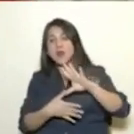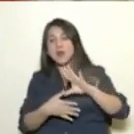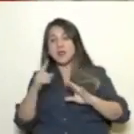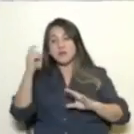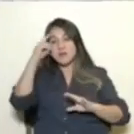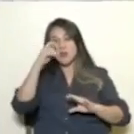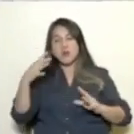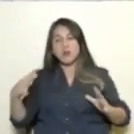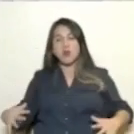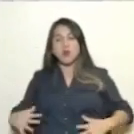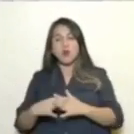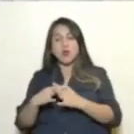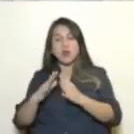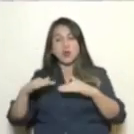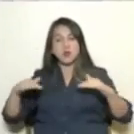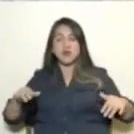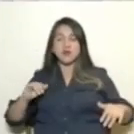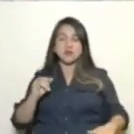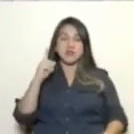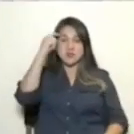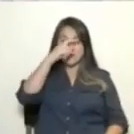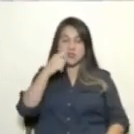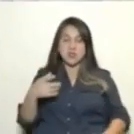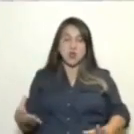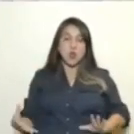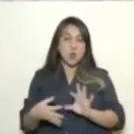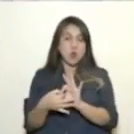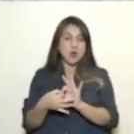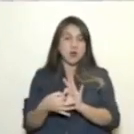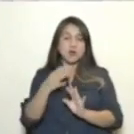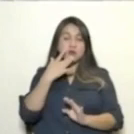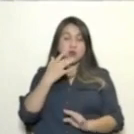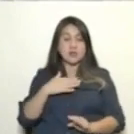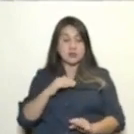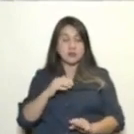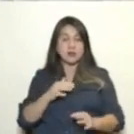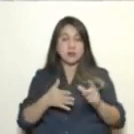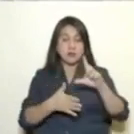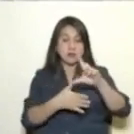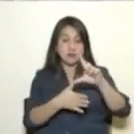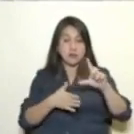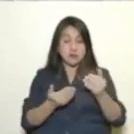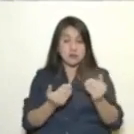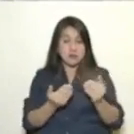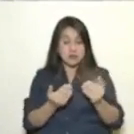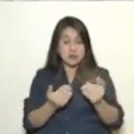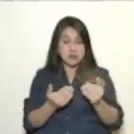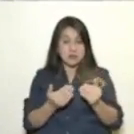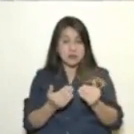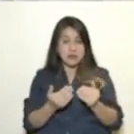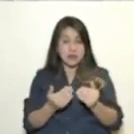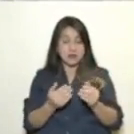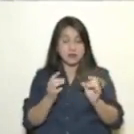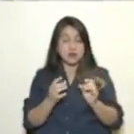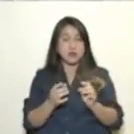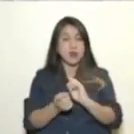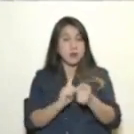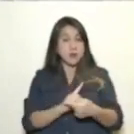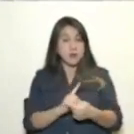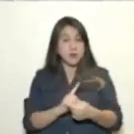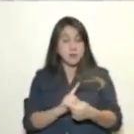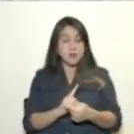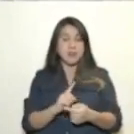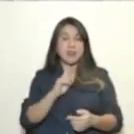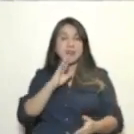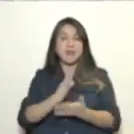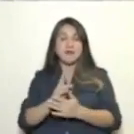¿no? Es que ahí América Latina, si quiere ser algo, tiene que hablar con una voz. Y hablar con